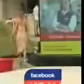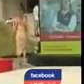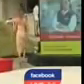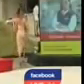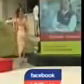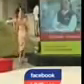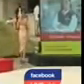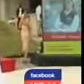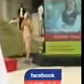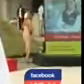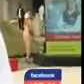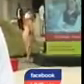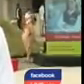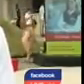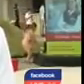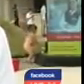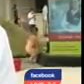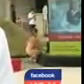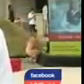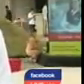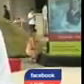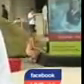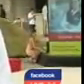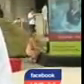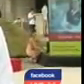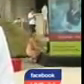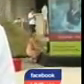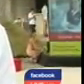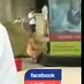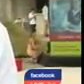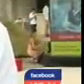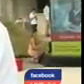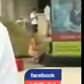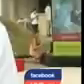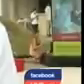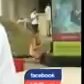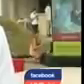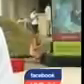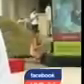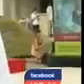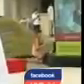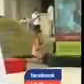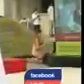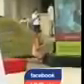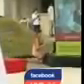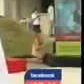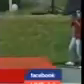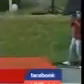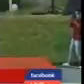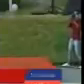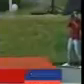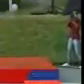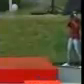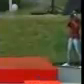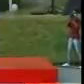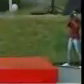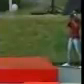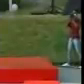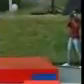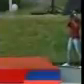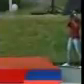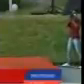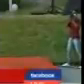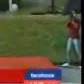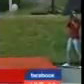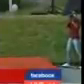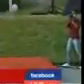son el Vicenza Express que son formatos mucho más pequeños que por lo general no atendíamos de manera directa además se presentó